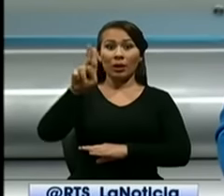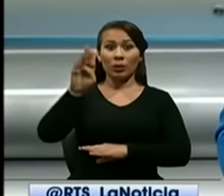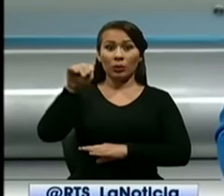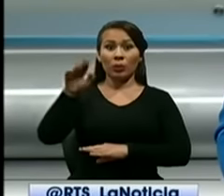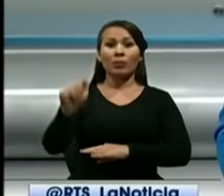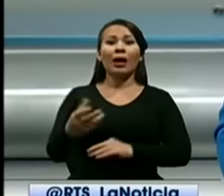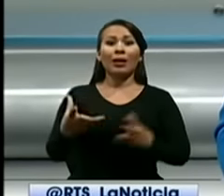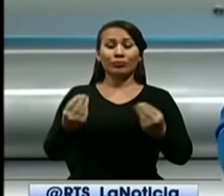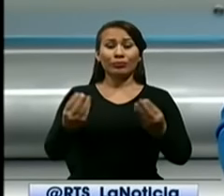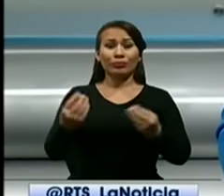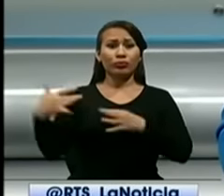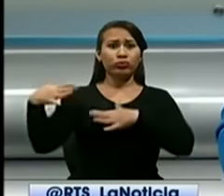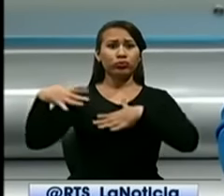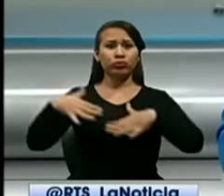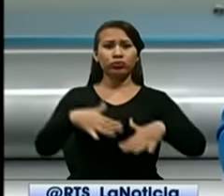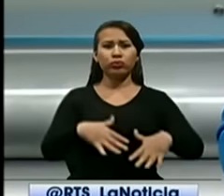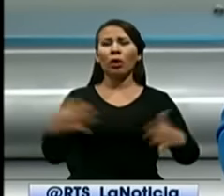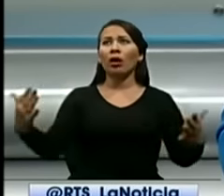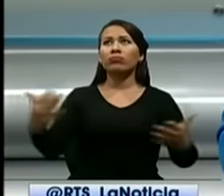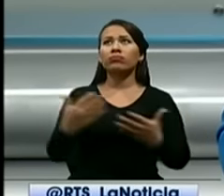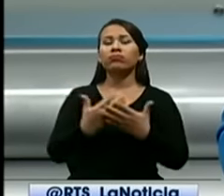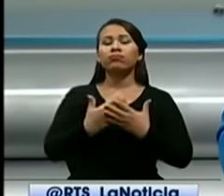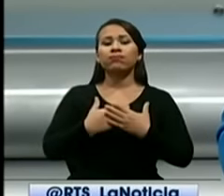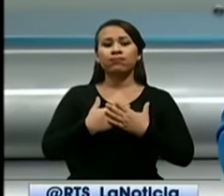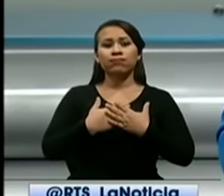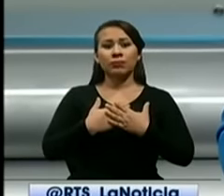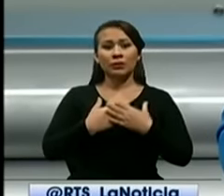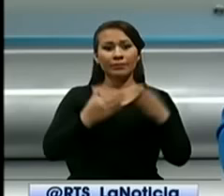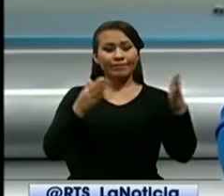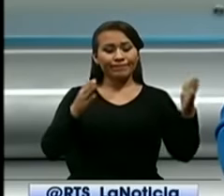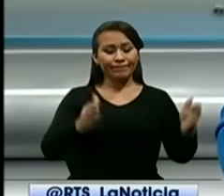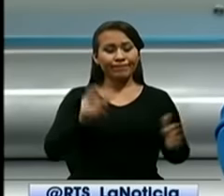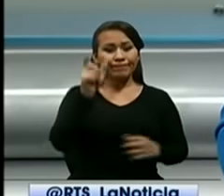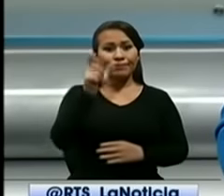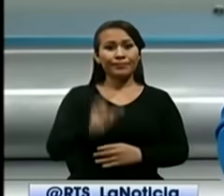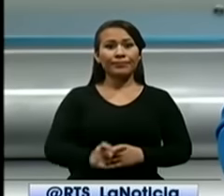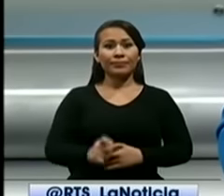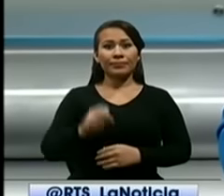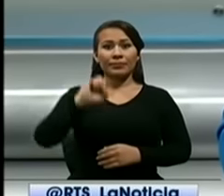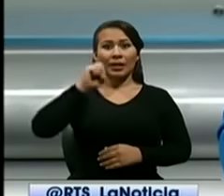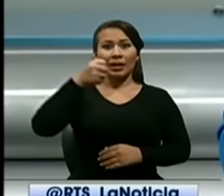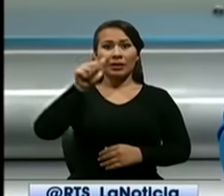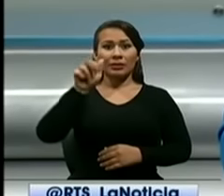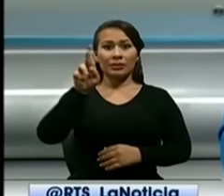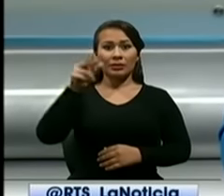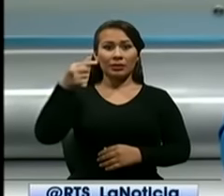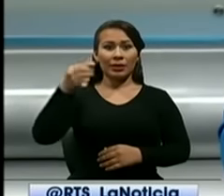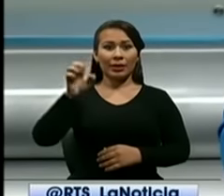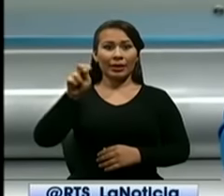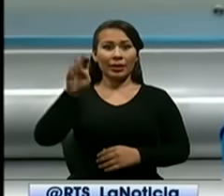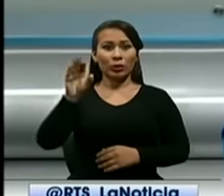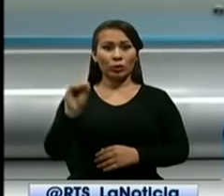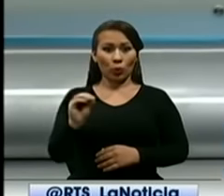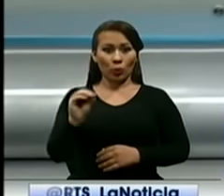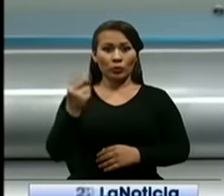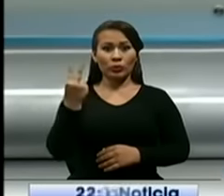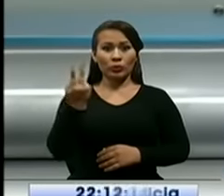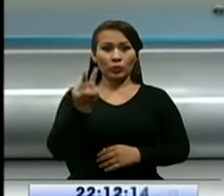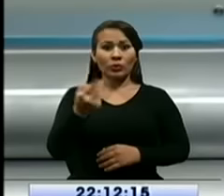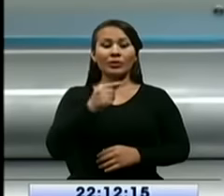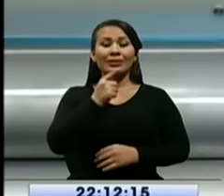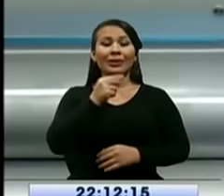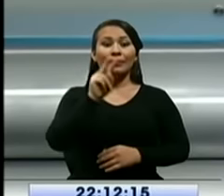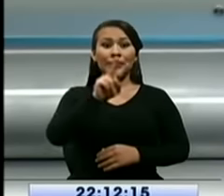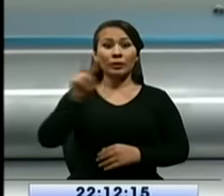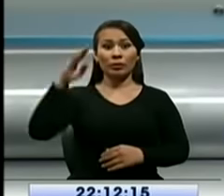un multitudinario recibimiento de los restos mortales del sargento segundo Edison Vargas, uno de los 22 militares